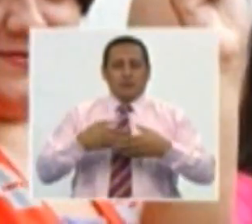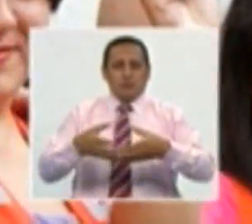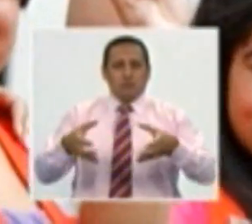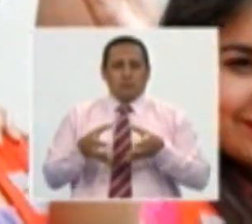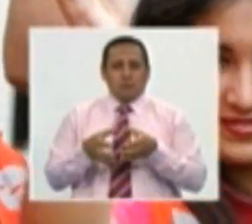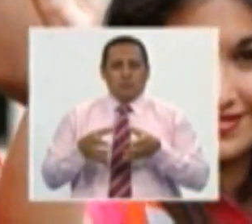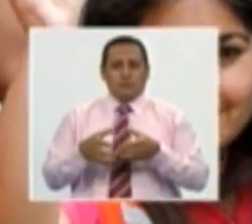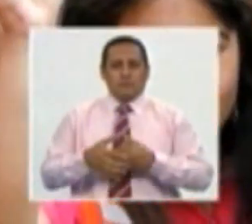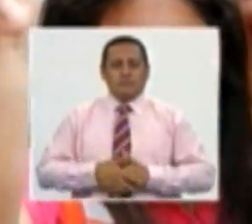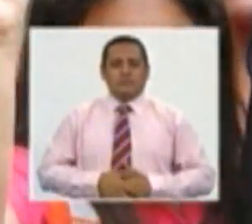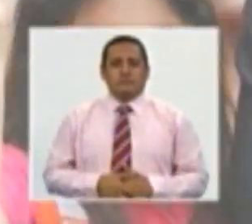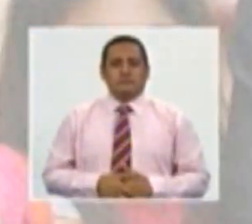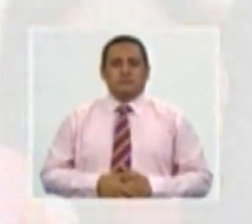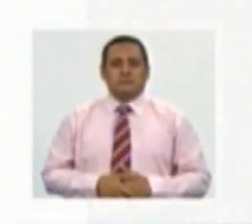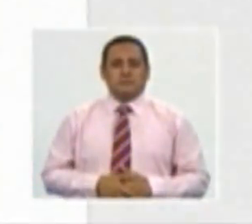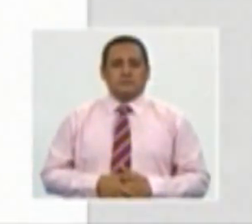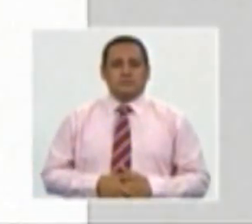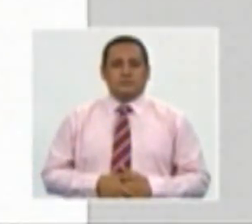de gestación.